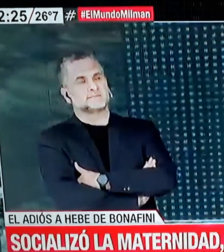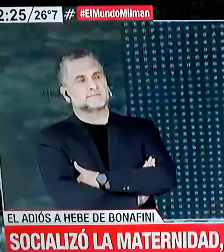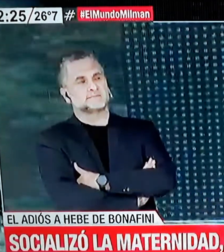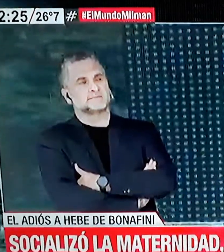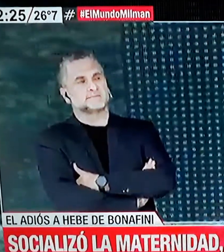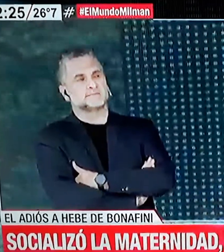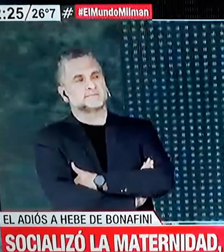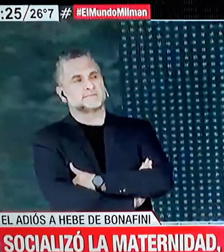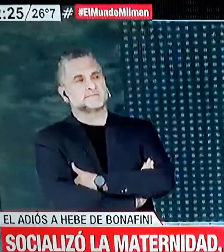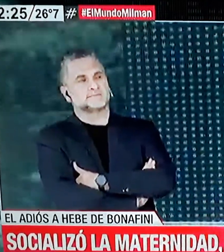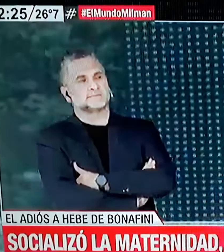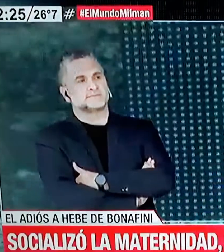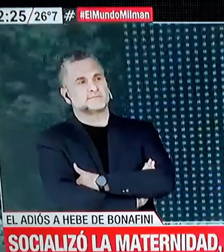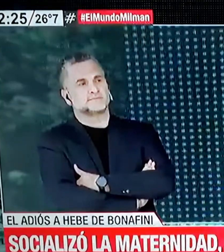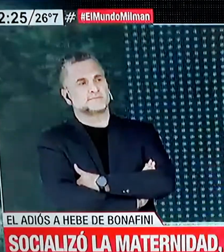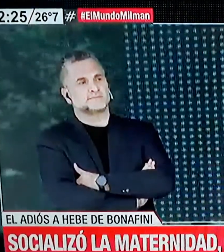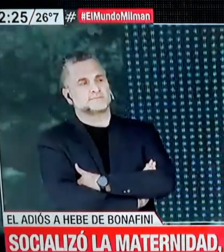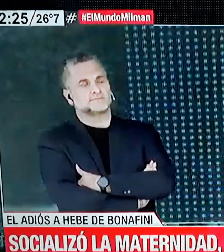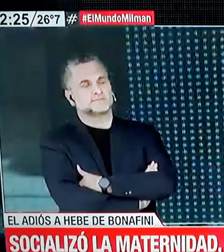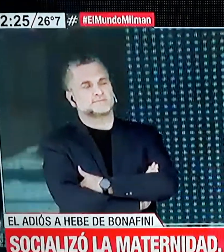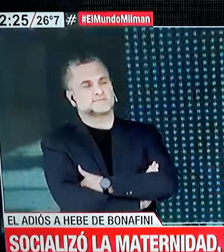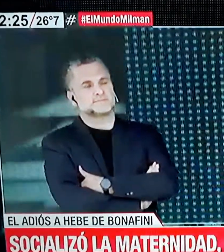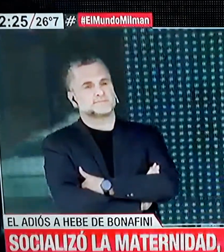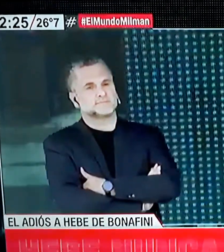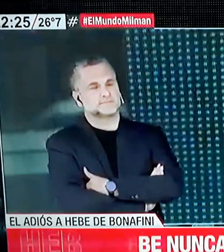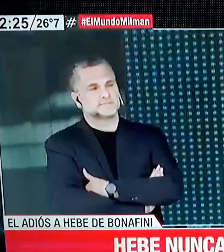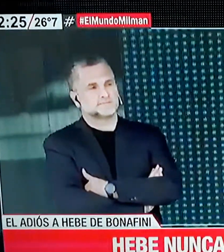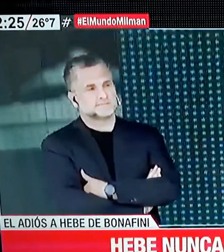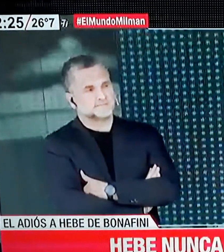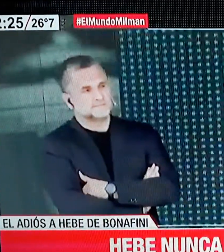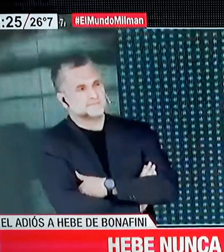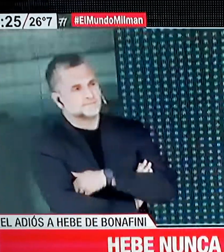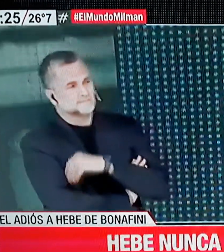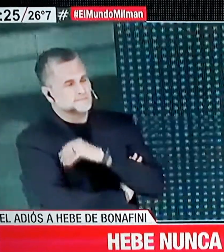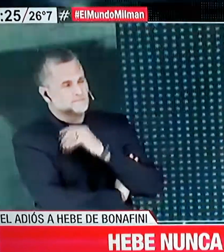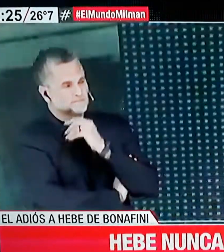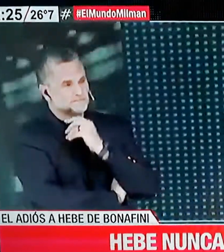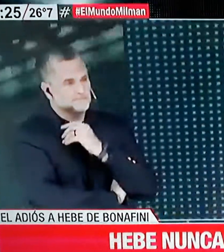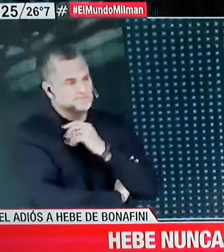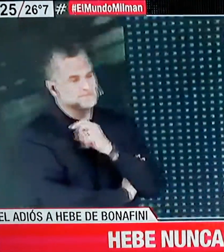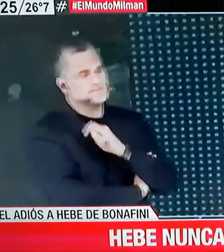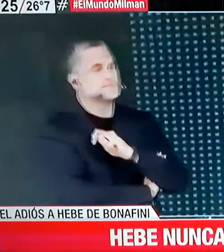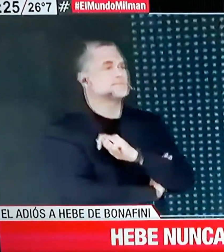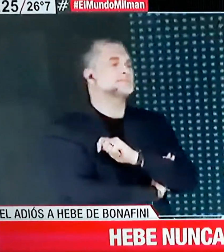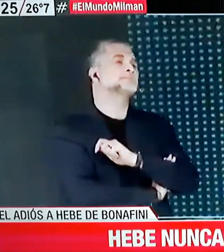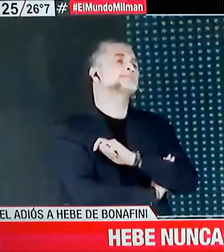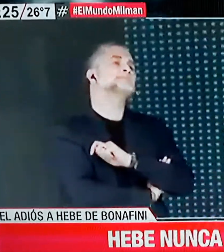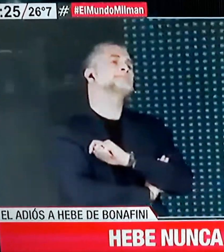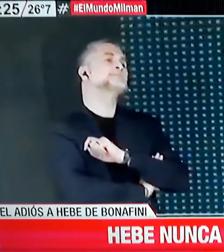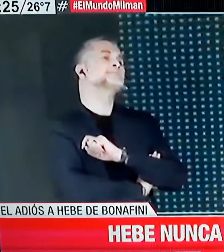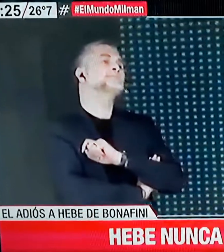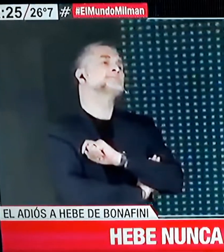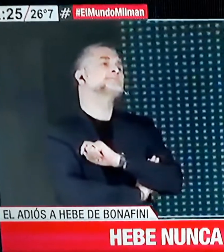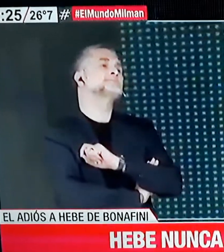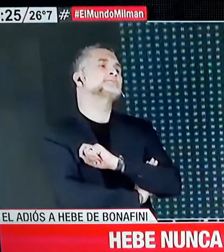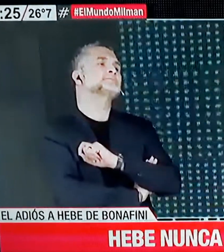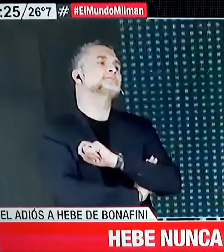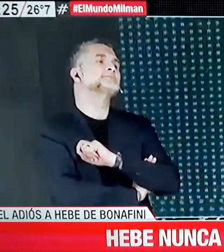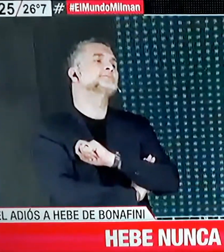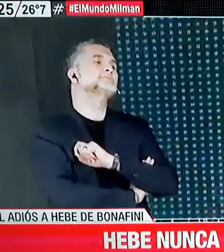esta Argentina que está rota, que tiene el pacto democrático roto, que hay un retazos de nuestra humanidad que